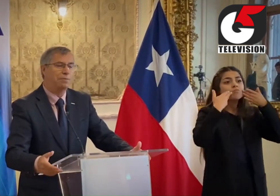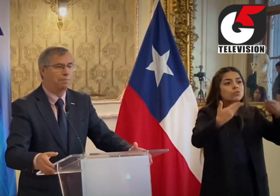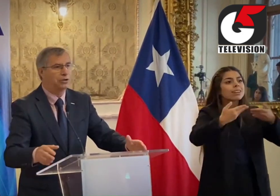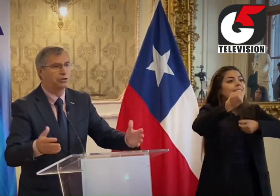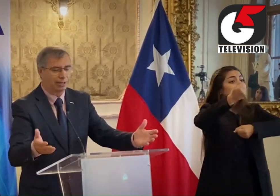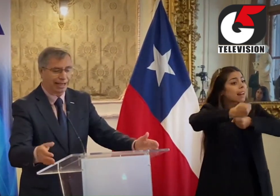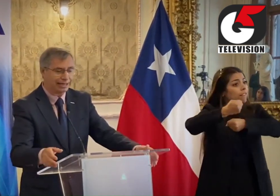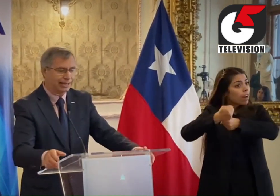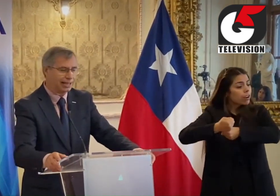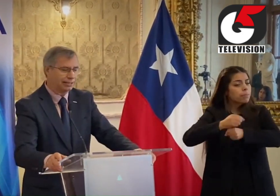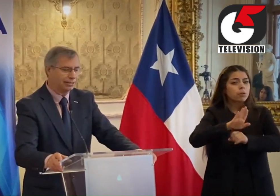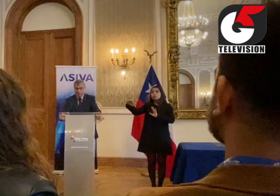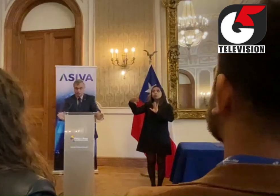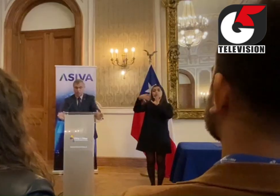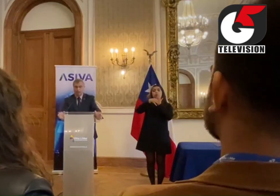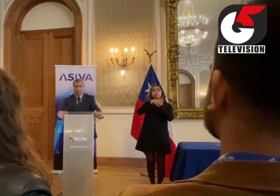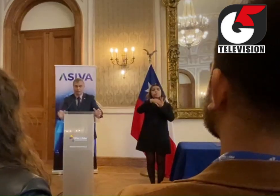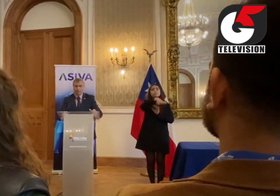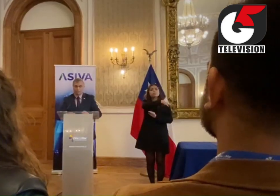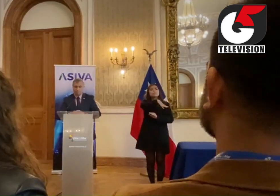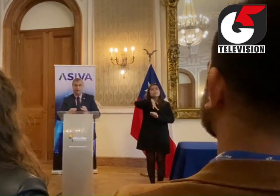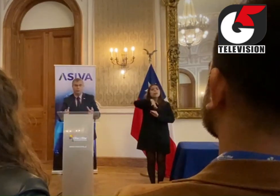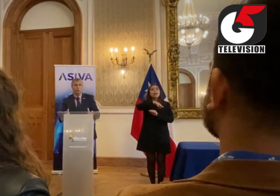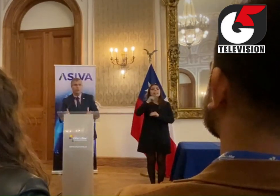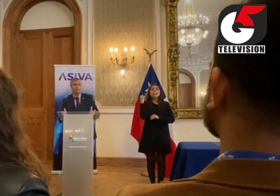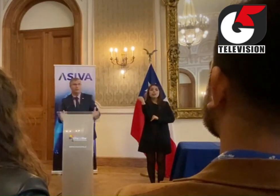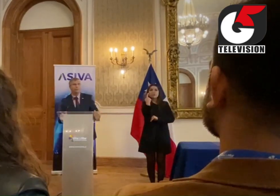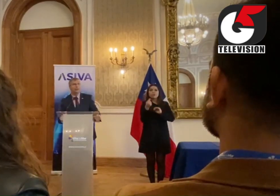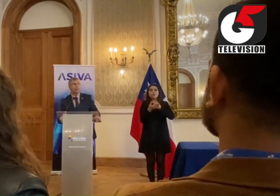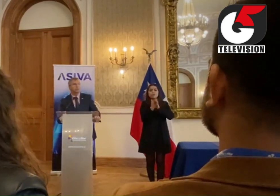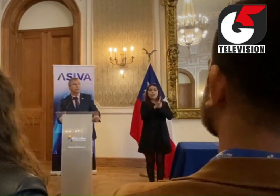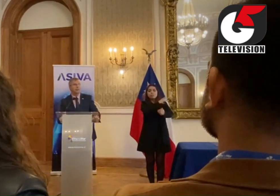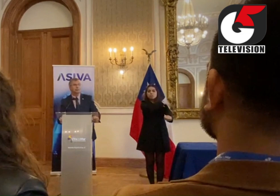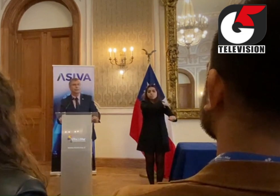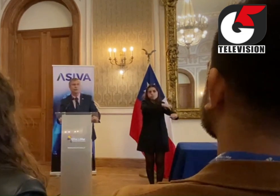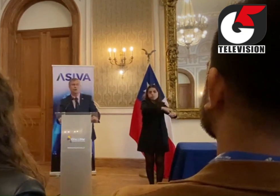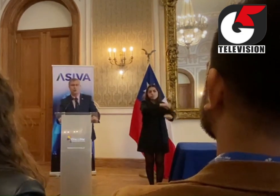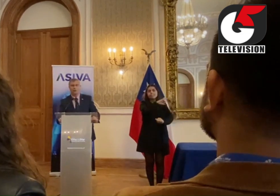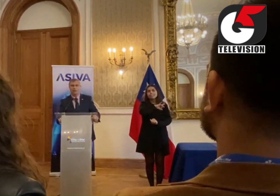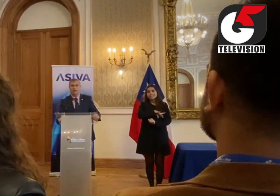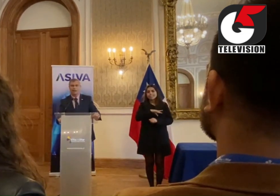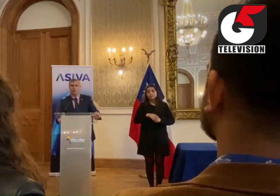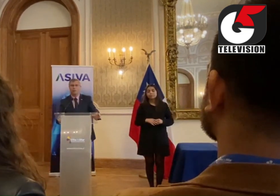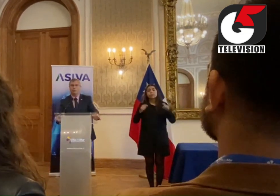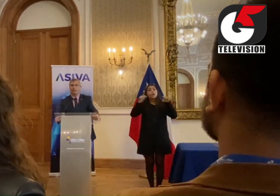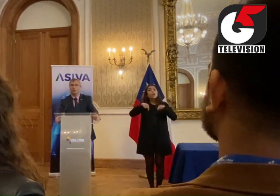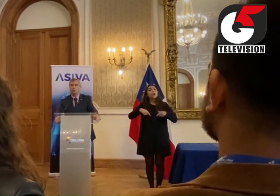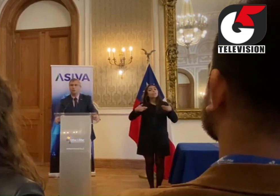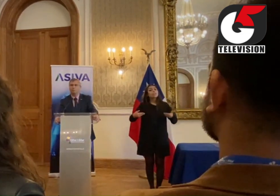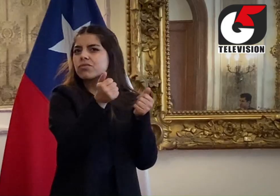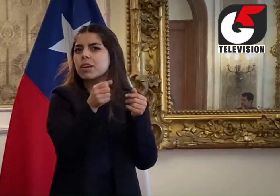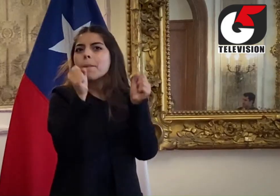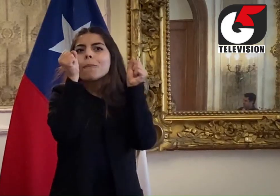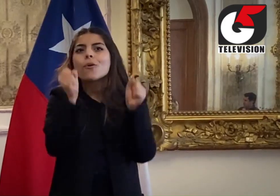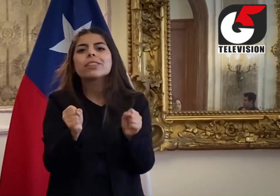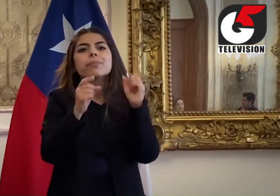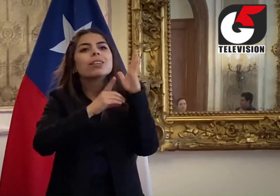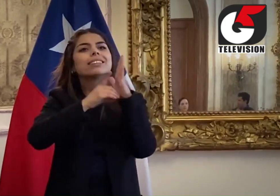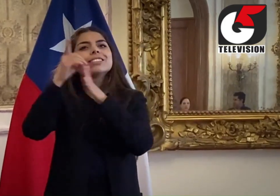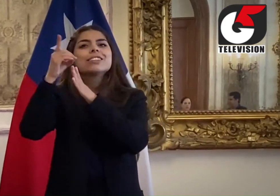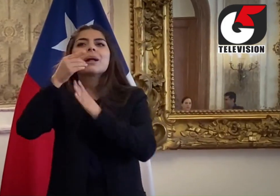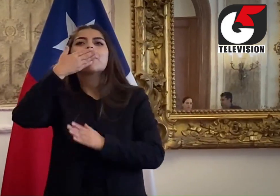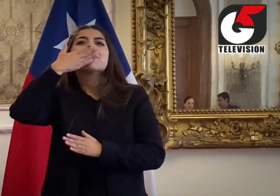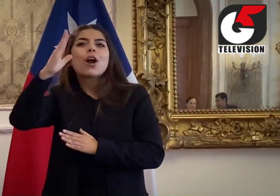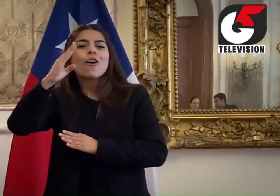innovación de Inteligencia artificial de un montón de cosas Entonces vamos a estar eh generando encuentro y el encuentro genera oportunidades y desarrollo Así que estamos